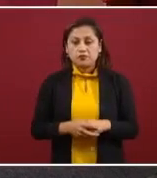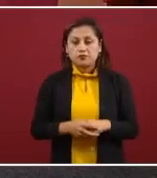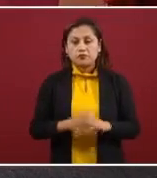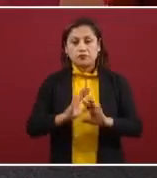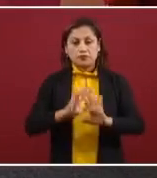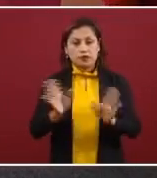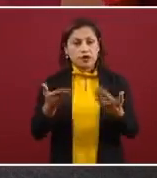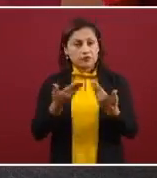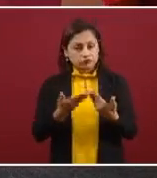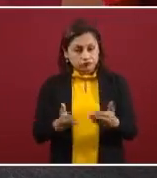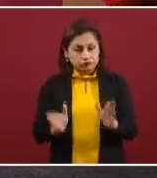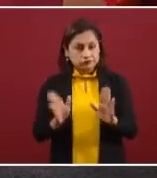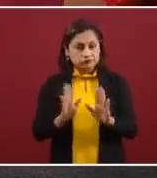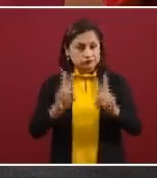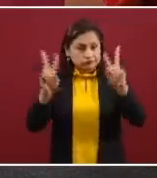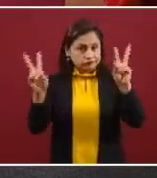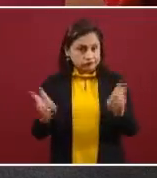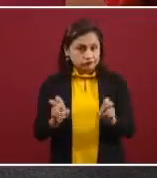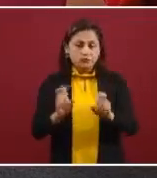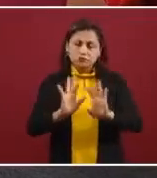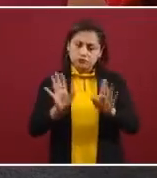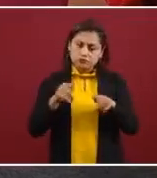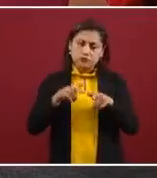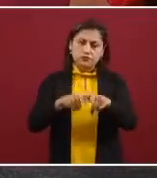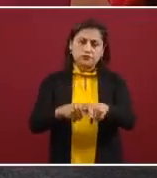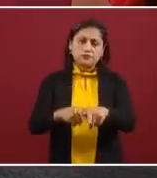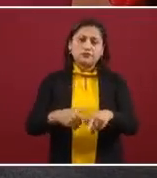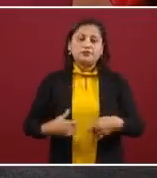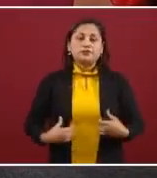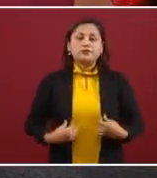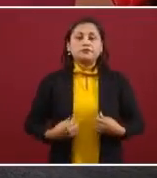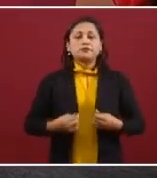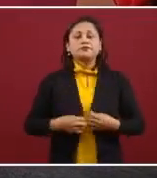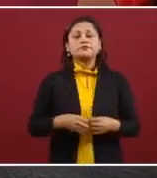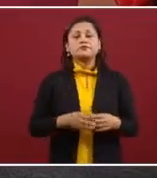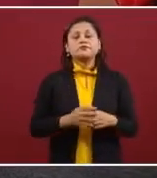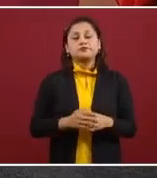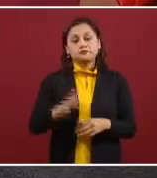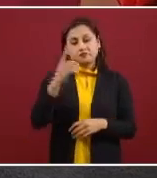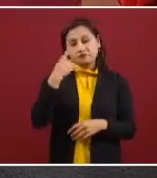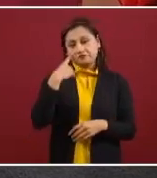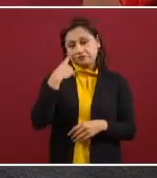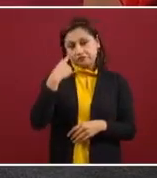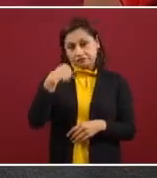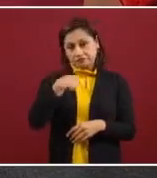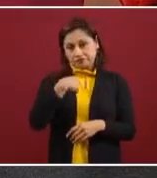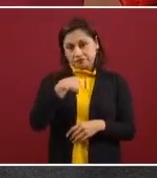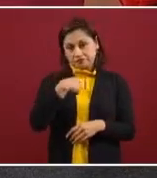abrió el tema. Miren, aprovecho para